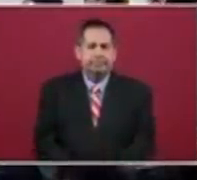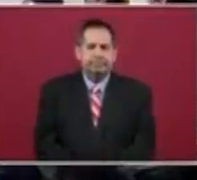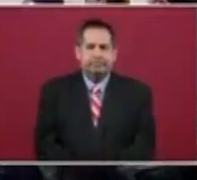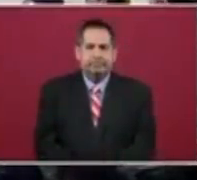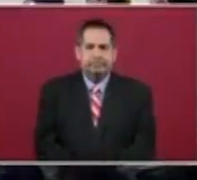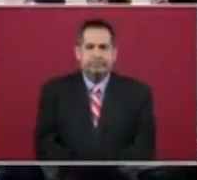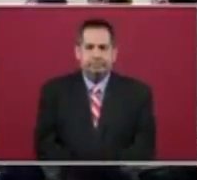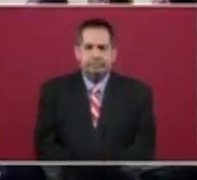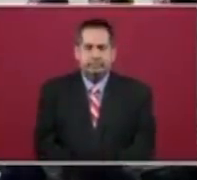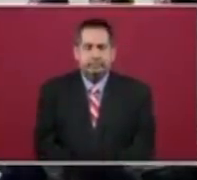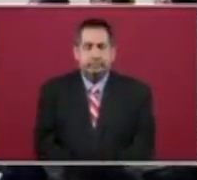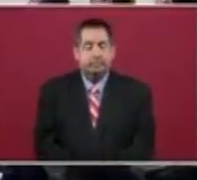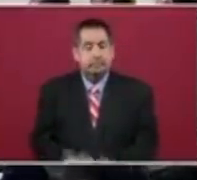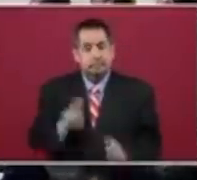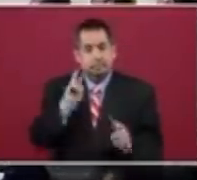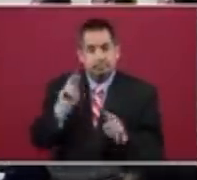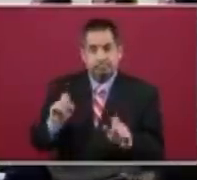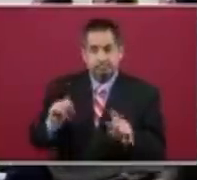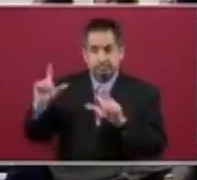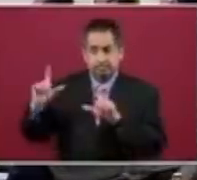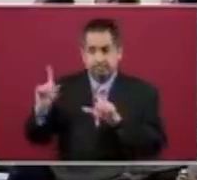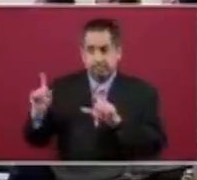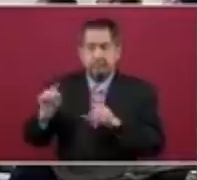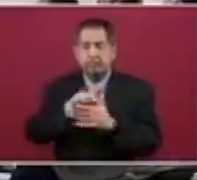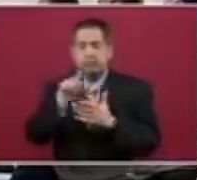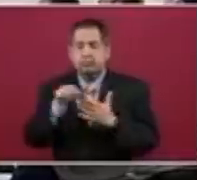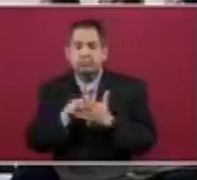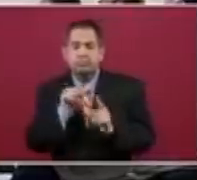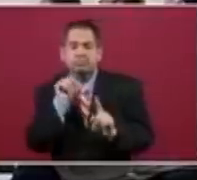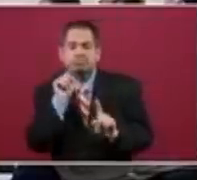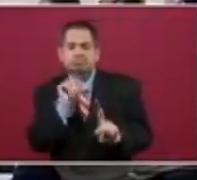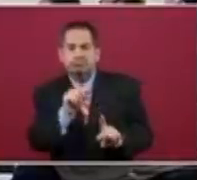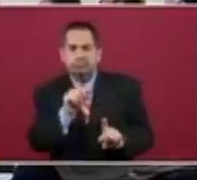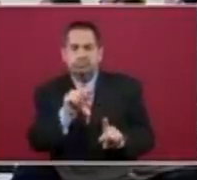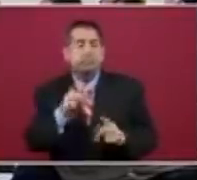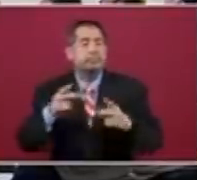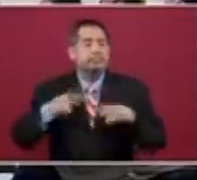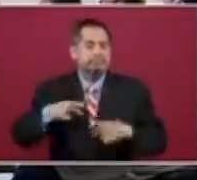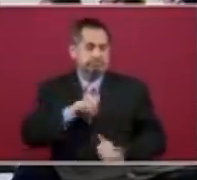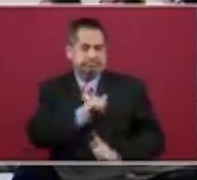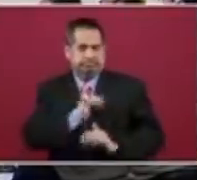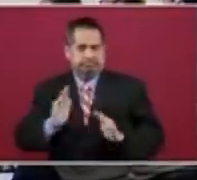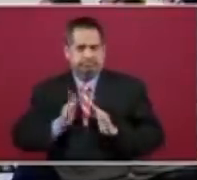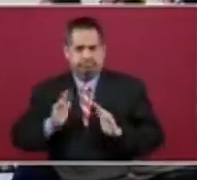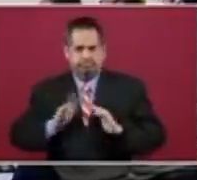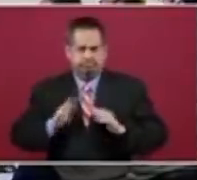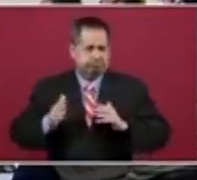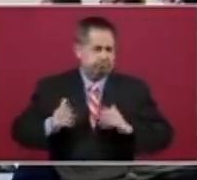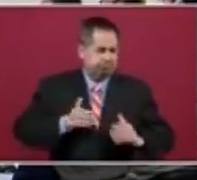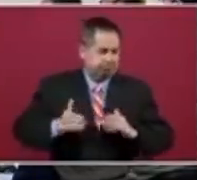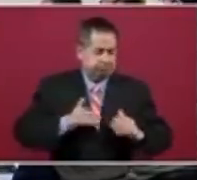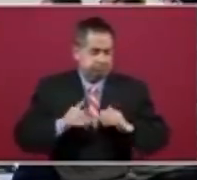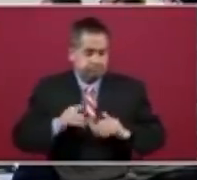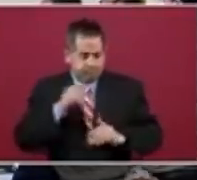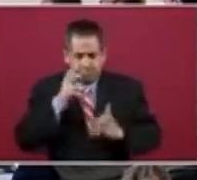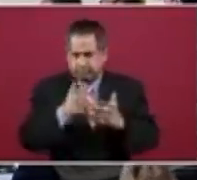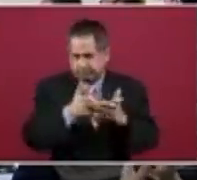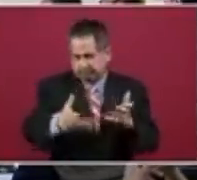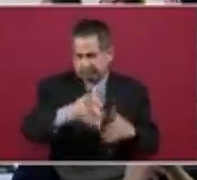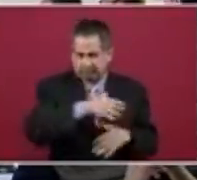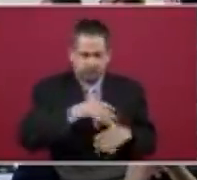general. Aquí ustedes pueden ver en la lámina la ubicación de donde personal militar en reconocimientos